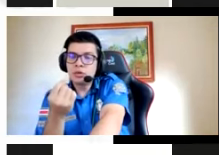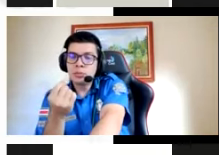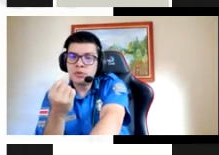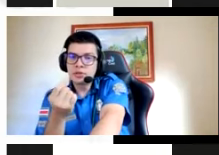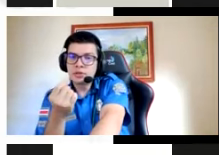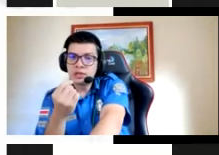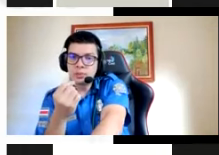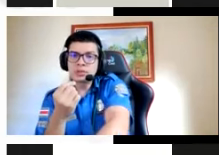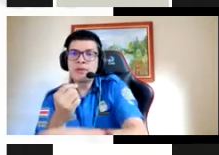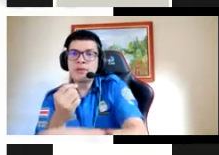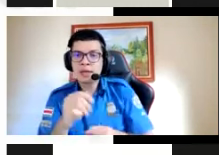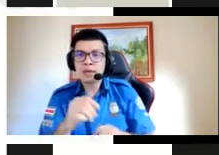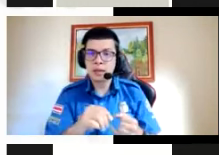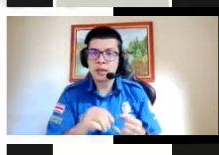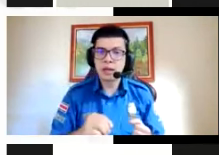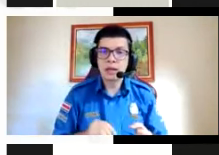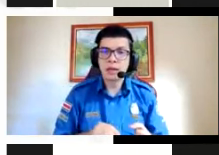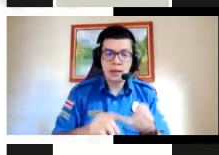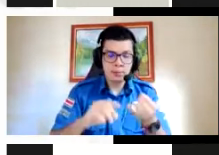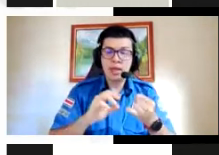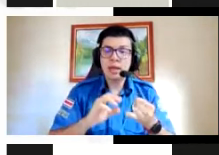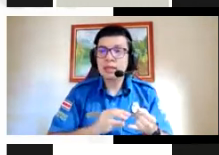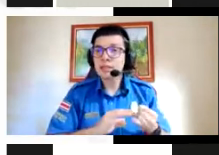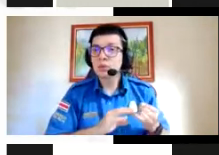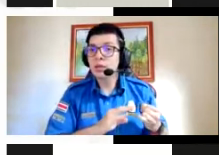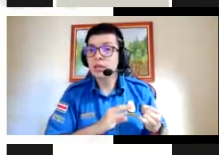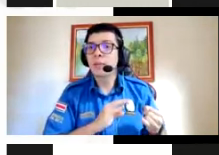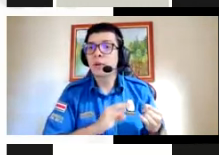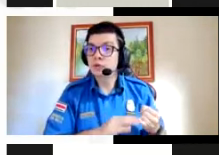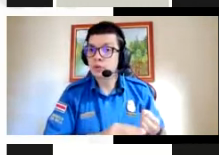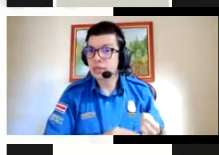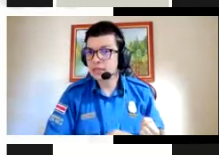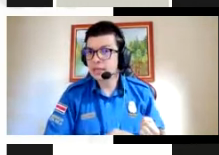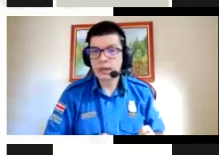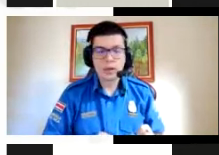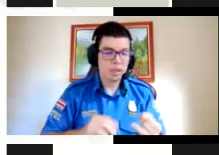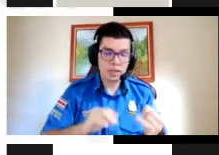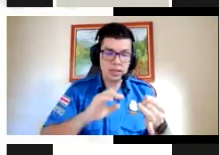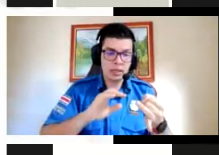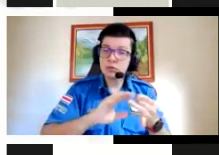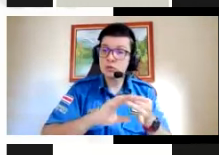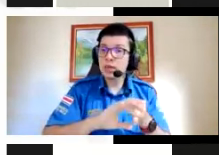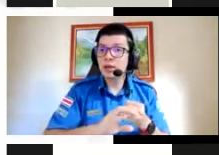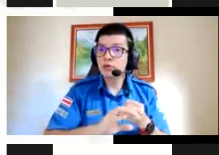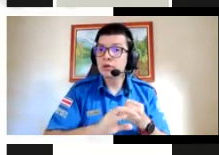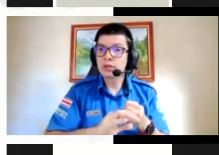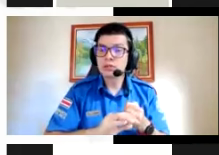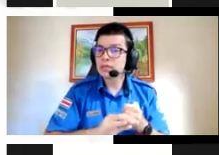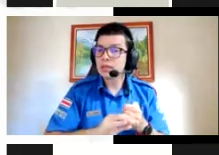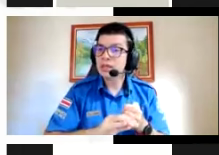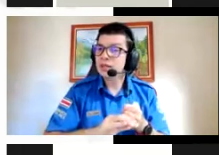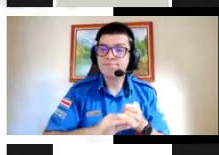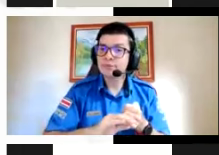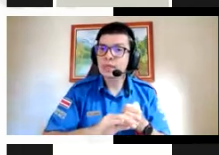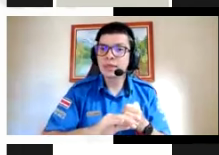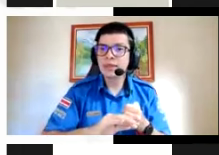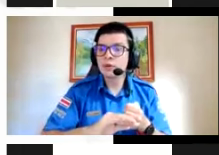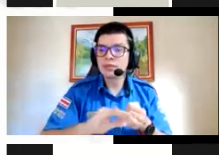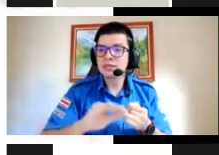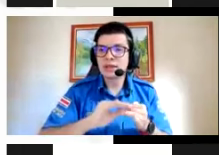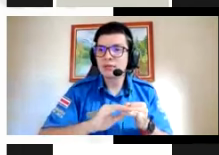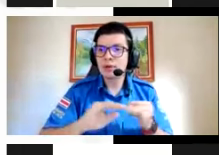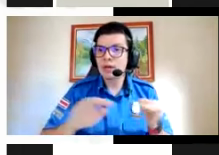asesoramiento de un profesional responsable que me diga, Miguel, esa tubería la podemos utilizar. Miguel, eso que le ofrecieron a usted ahí,